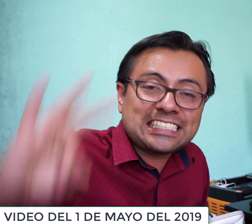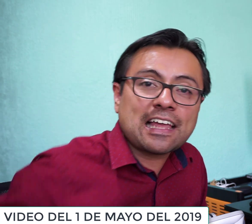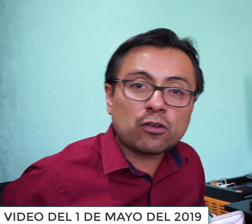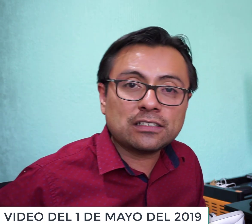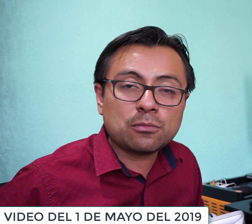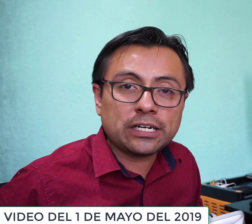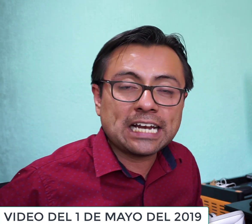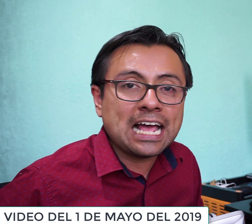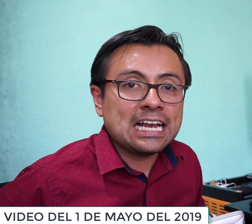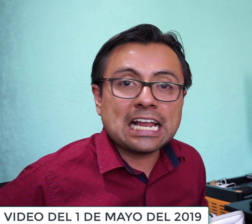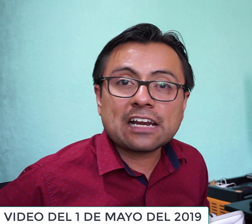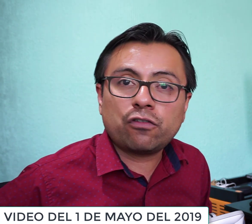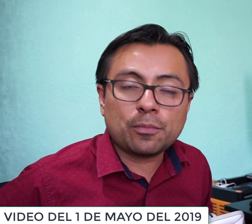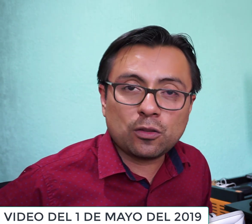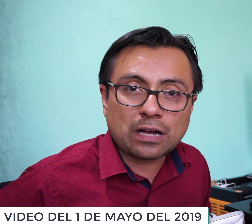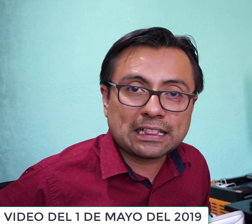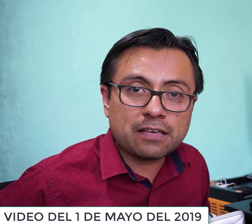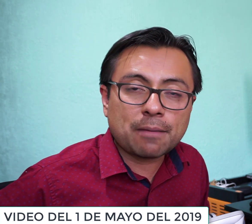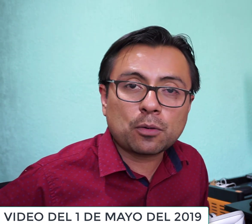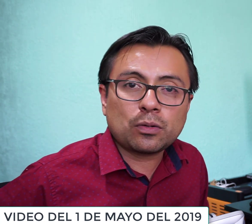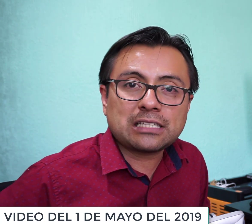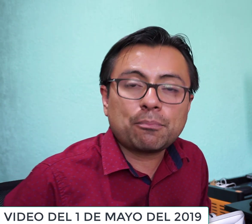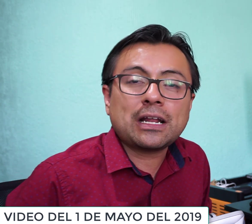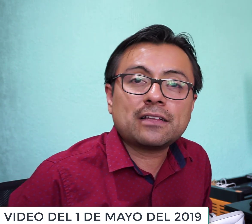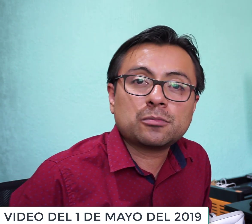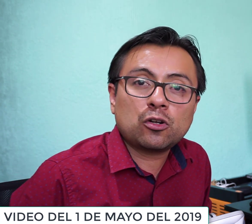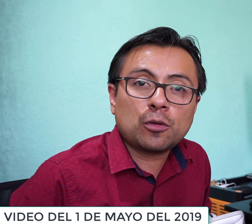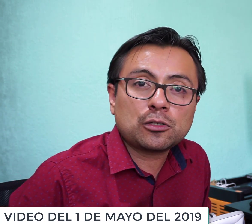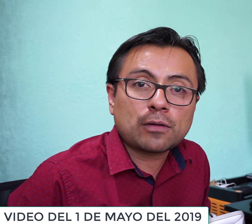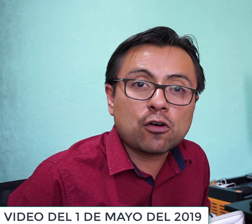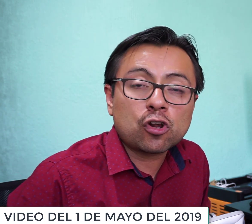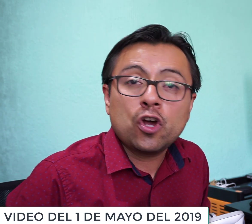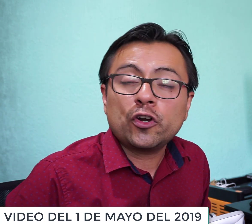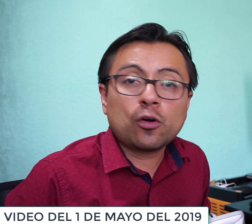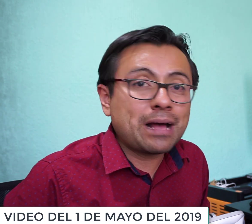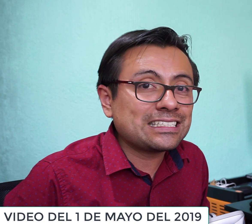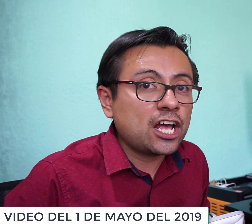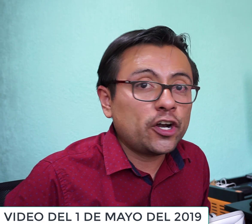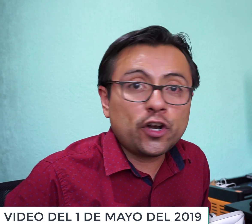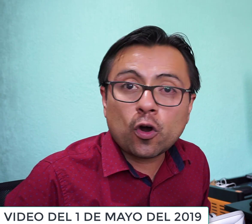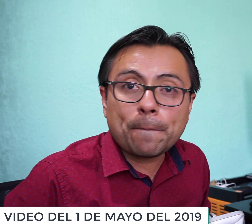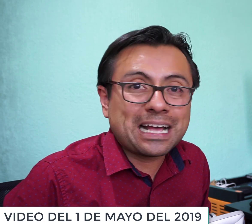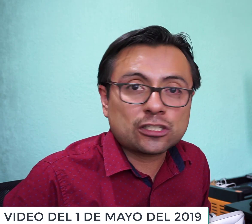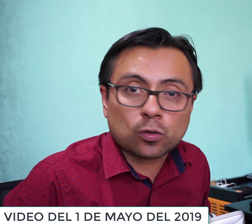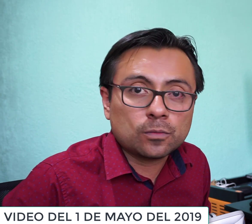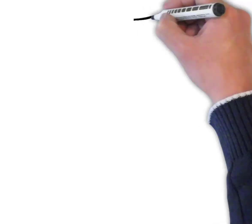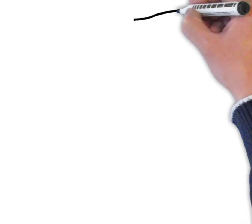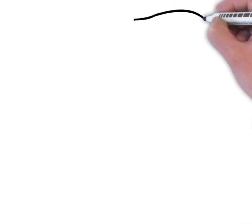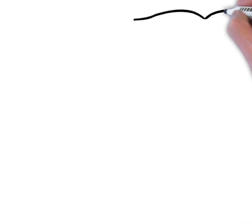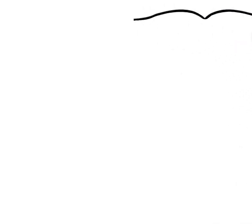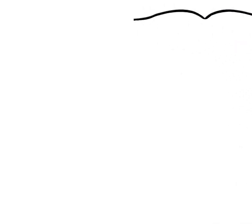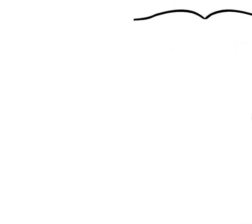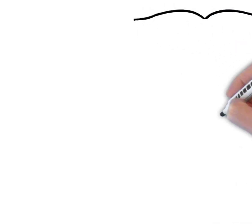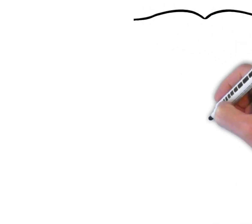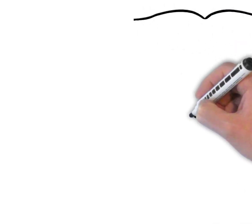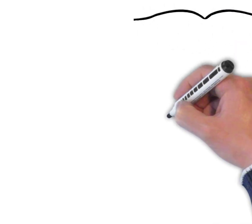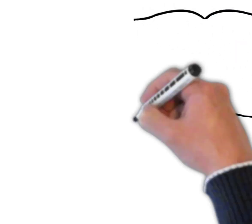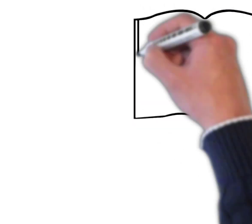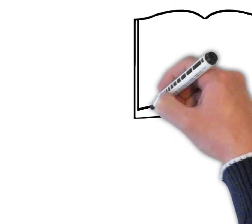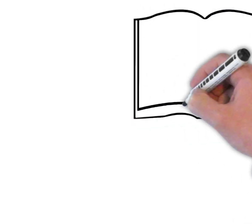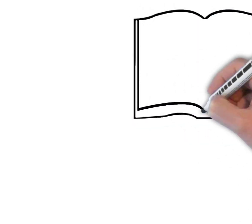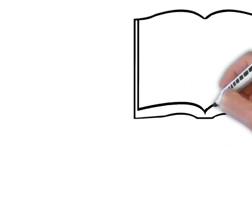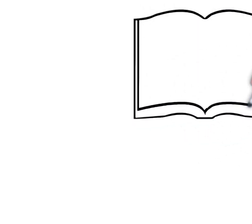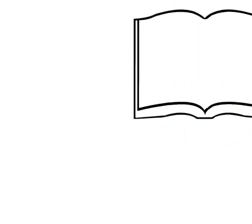de tres senadores de Morena, la reforma educativa propuesta por Andrés Manuel López Obrador nomás no pasó.